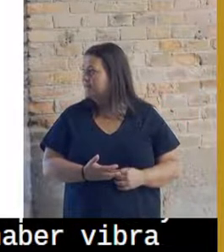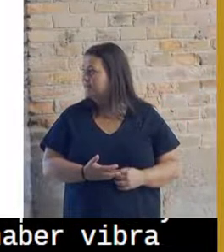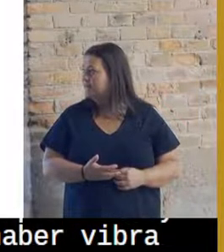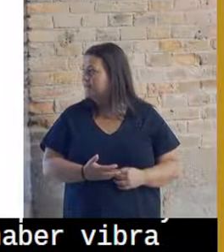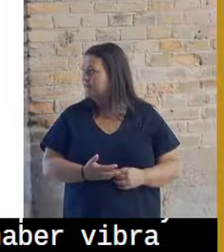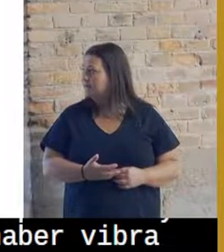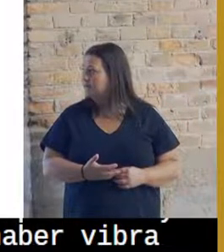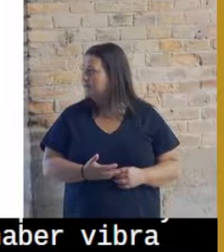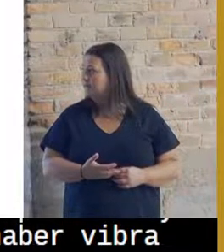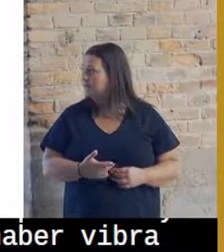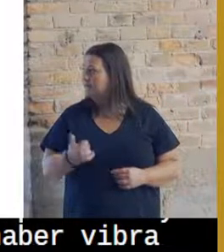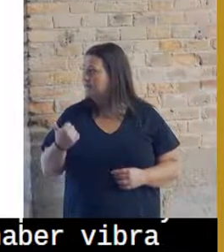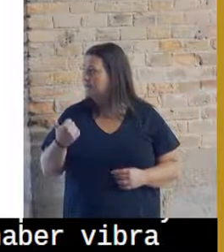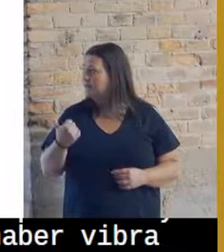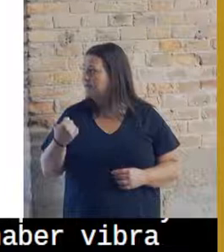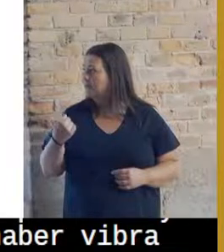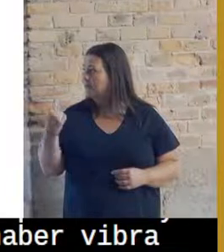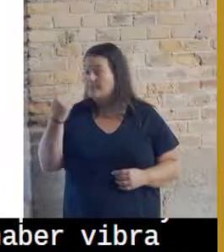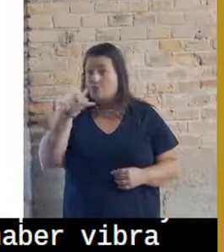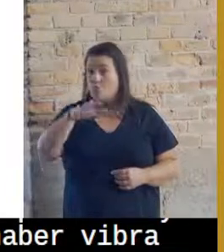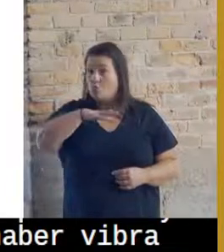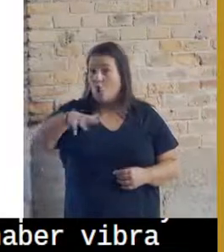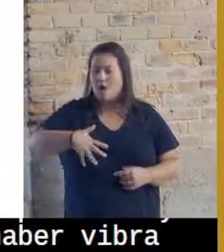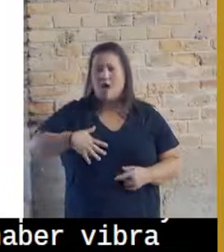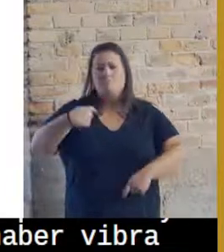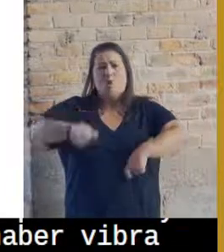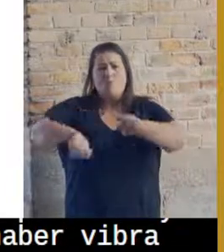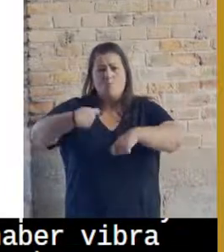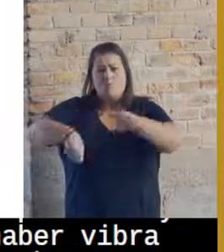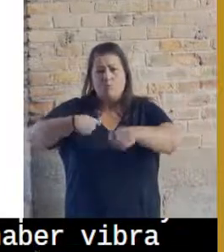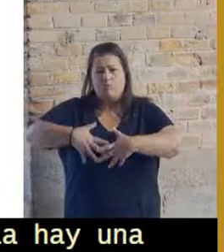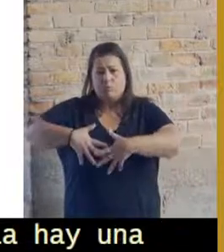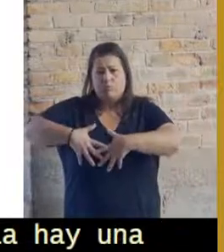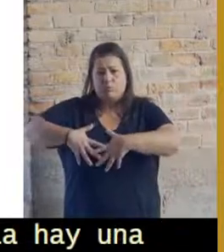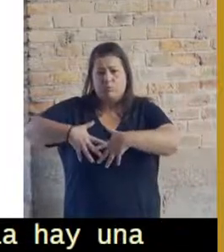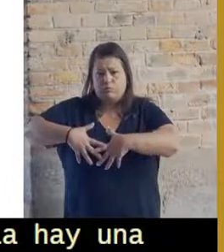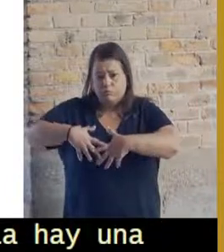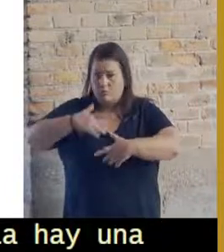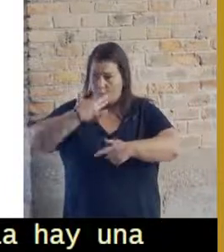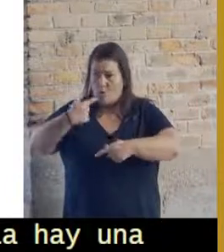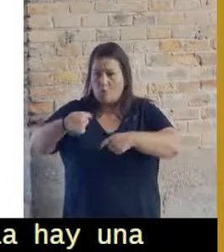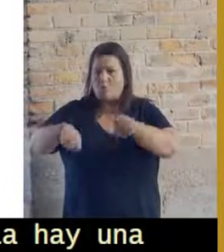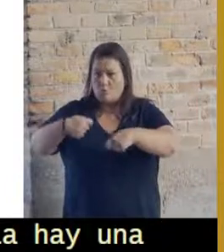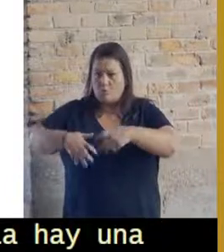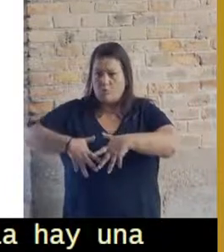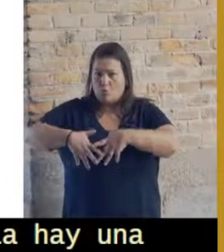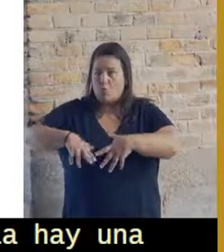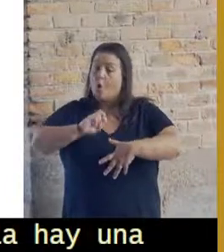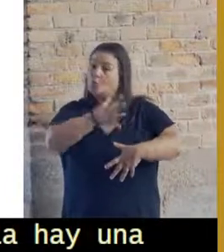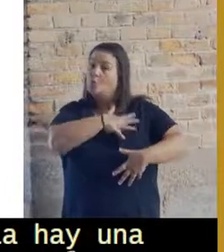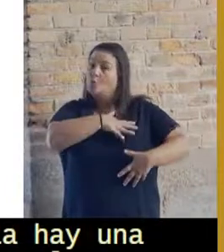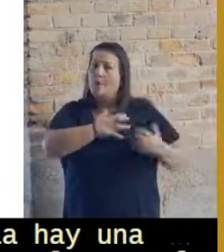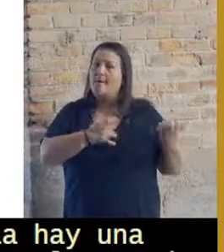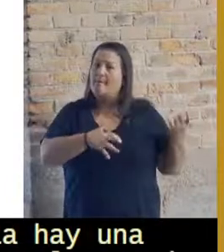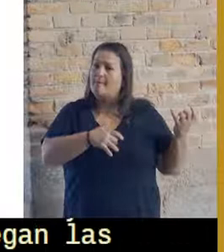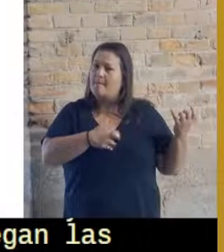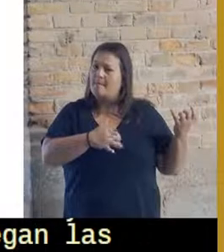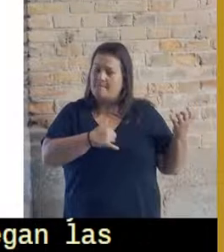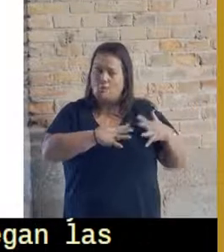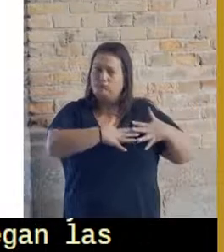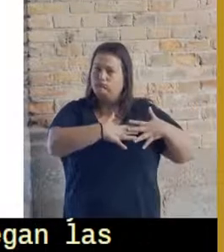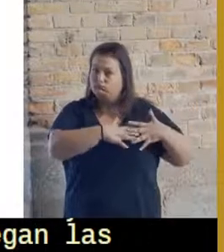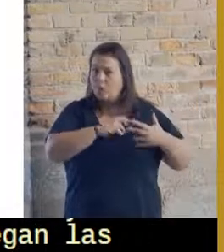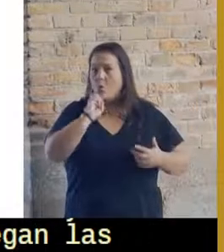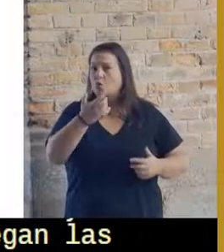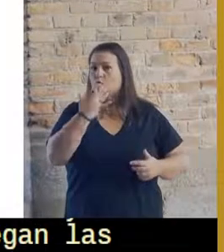lo hay una zona hay una zona donde llega la batería hay una zona donde llegan las cuerdas hay una zona